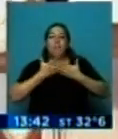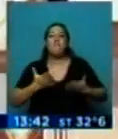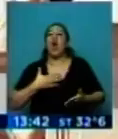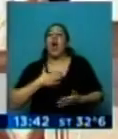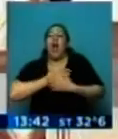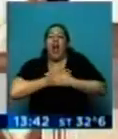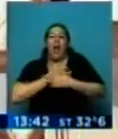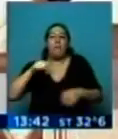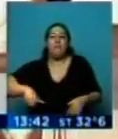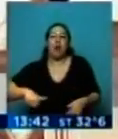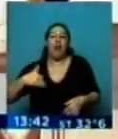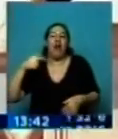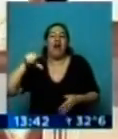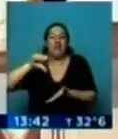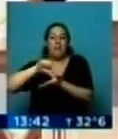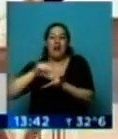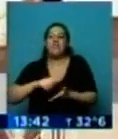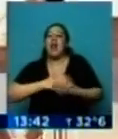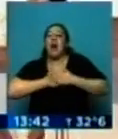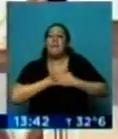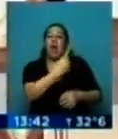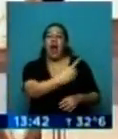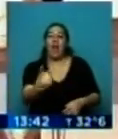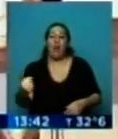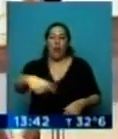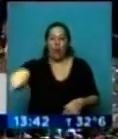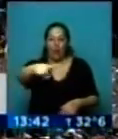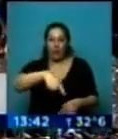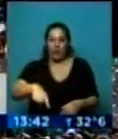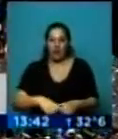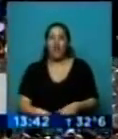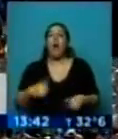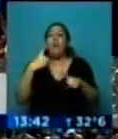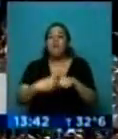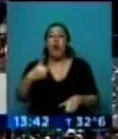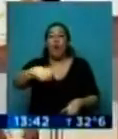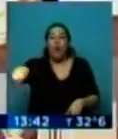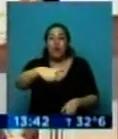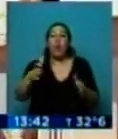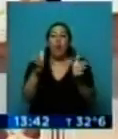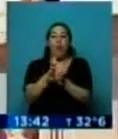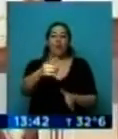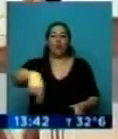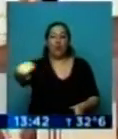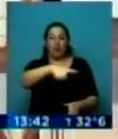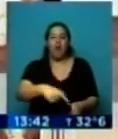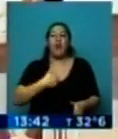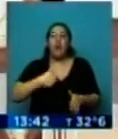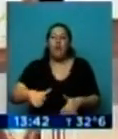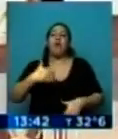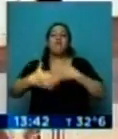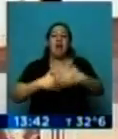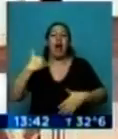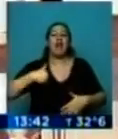amo este país y los amo cada uno de ustedes. Y por ustedes y con ustedes vamos a construir